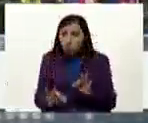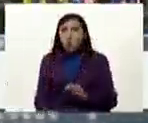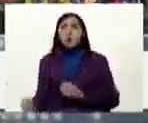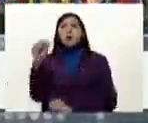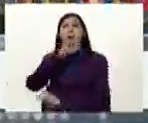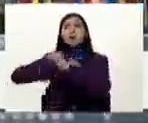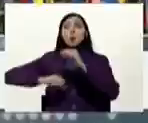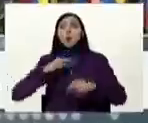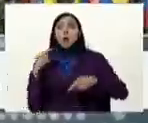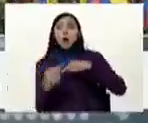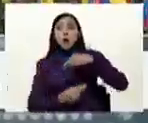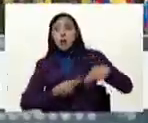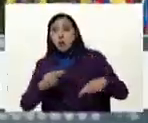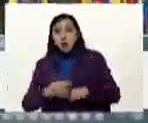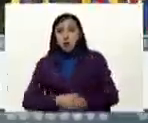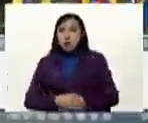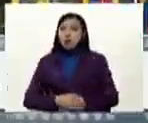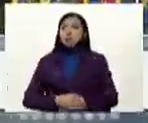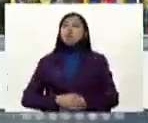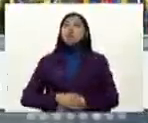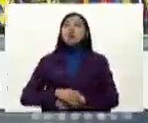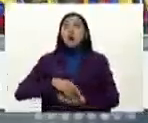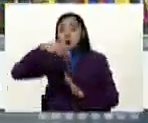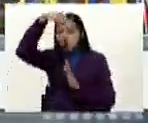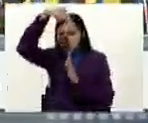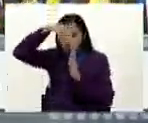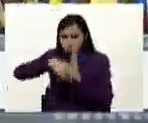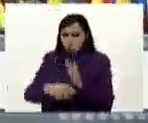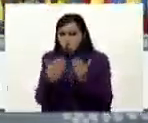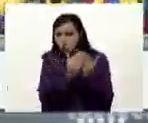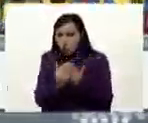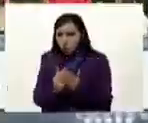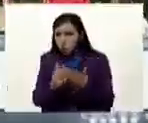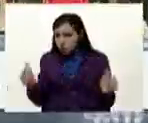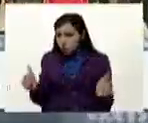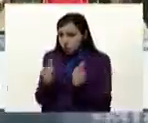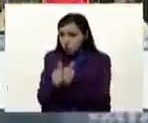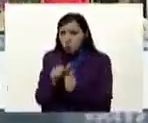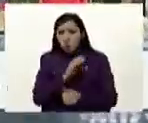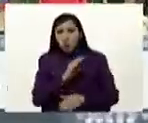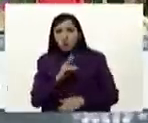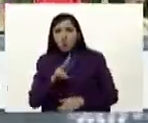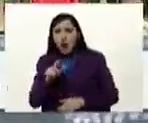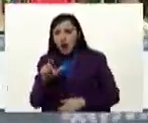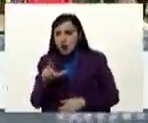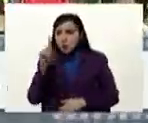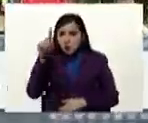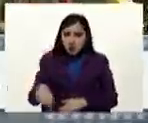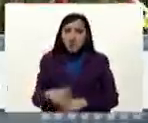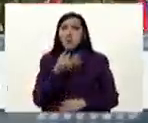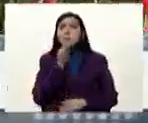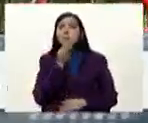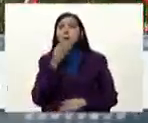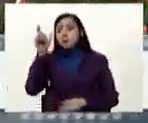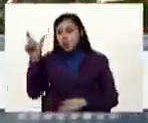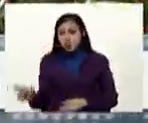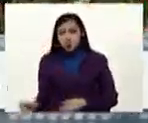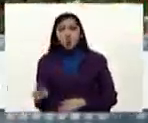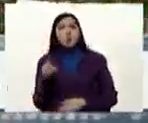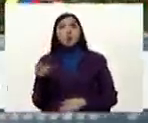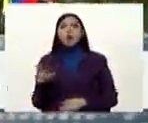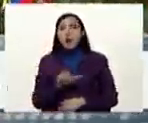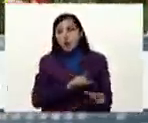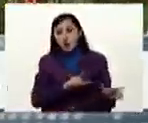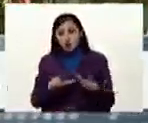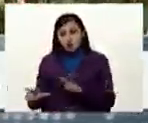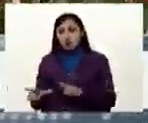resistencia revolucionaria. Al detalle lo estudiamos, Ceballos. Padrino, mi saludo a Padrino, ya está totalmente